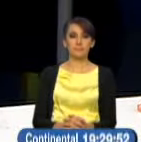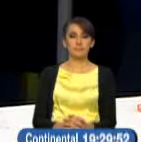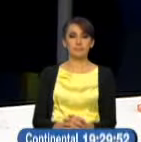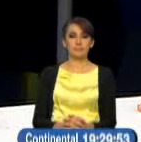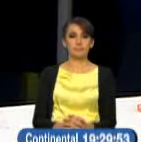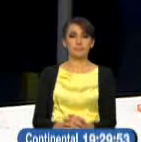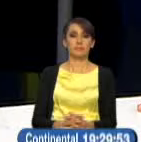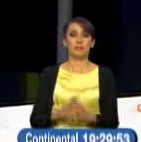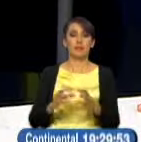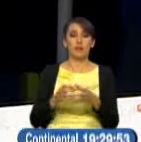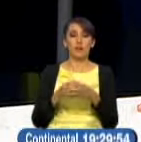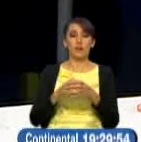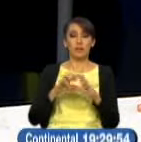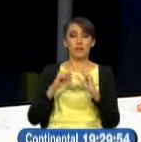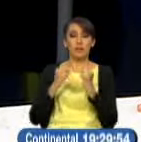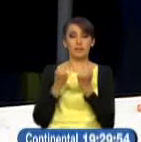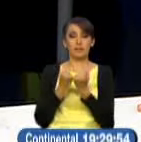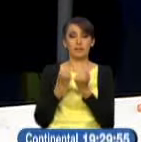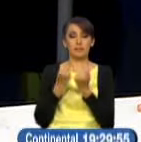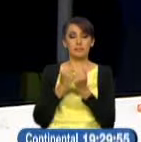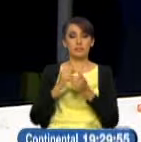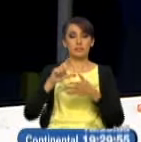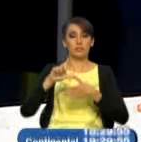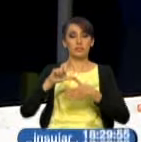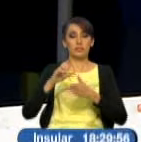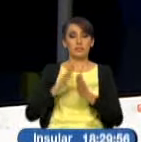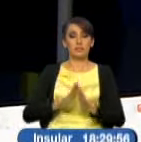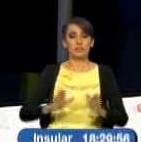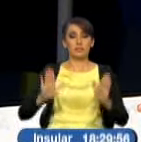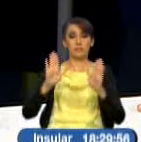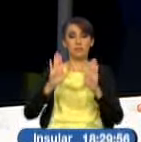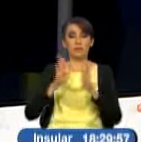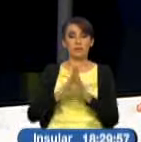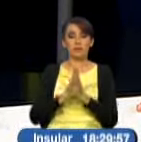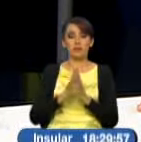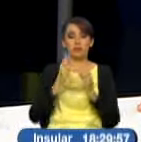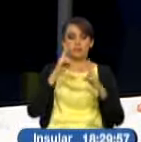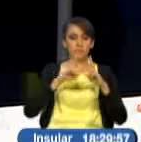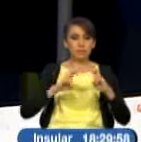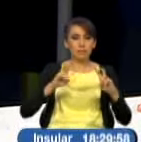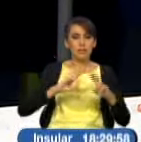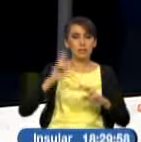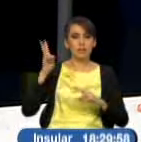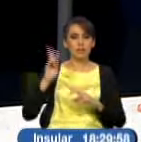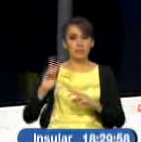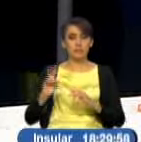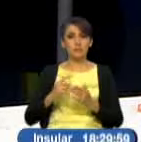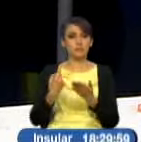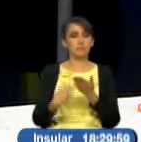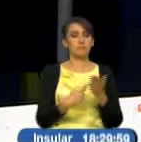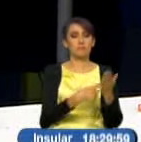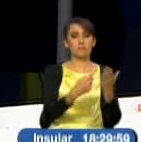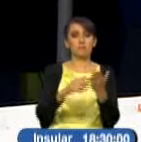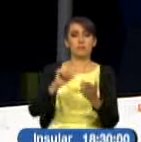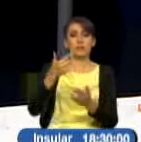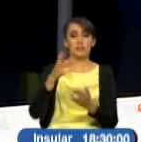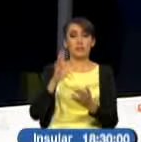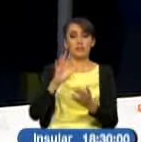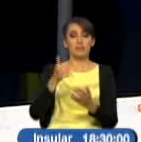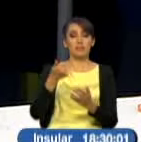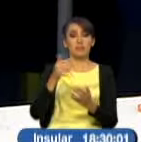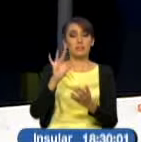La Organización de Estados Americanos, en sesión extraordinaria, analizó la situación en Venezuela. La convocatoria fue respaldada por 18 naciones.